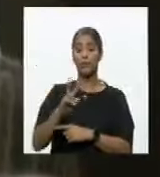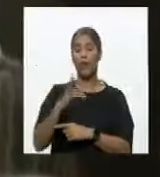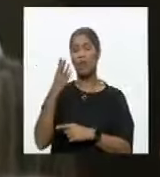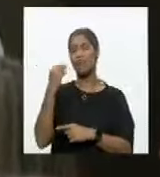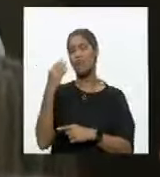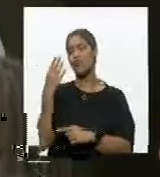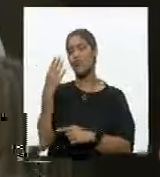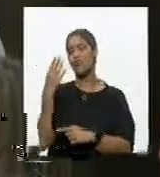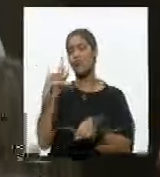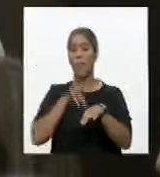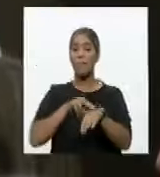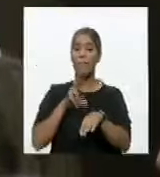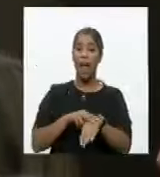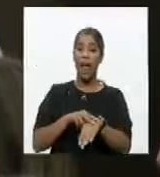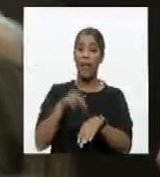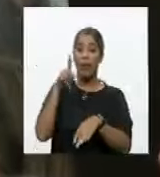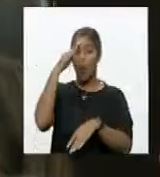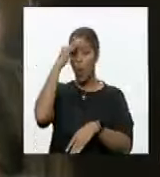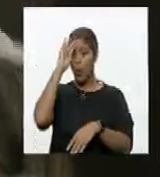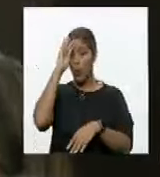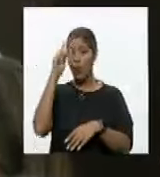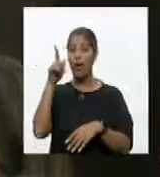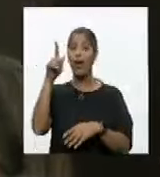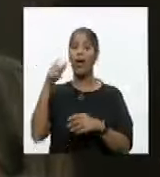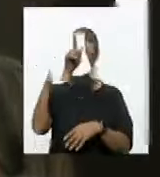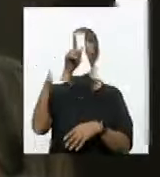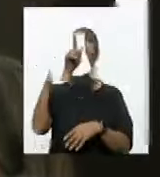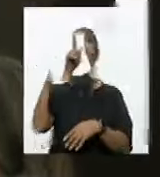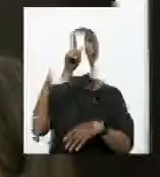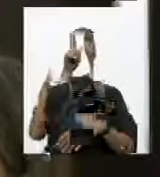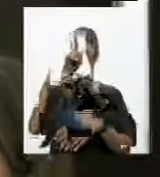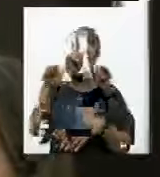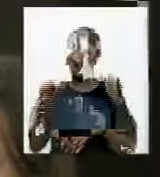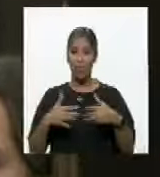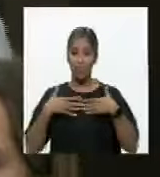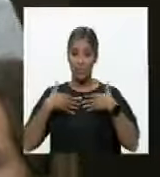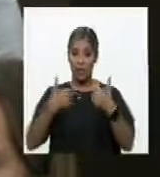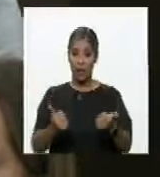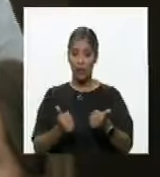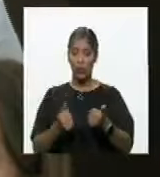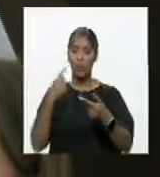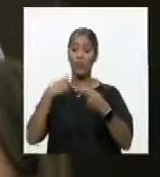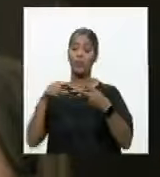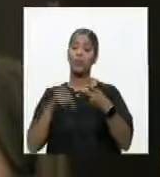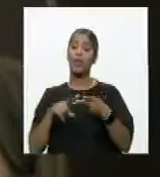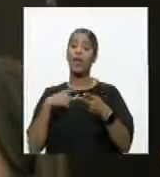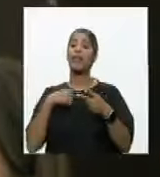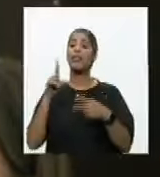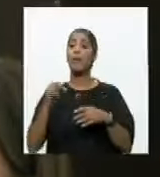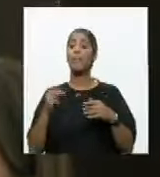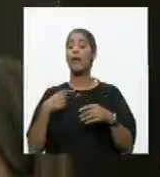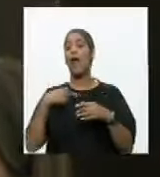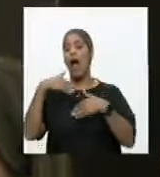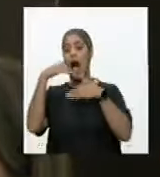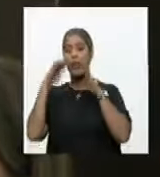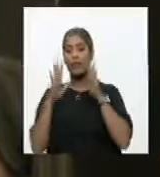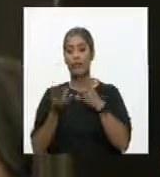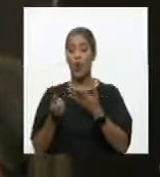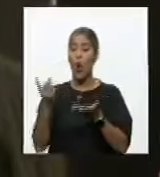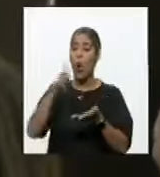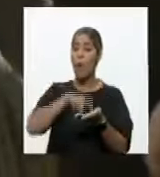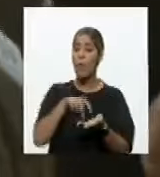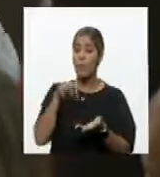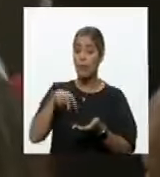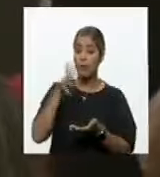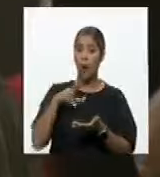cientos médicos y médicas que han reforzado el sistema, que han reforzado la atención integral de salud a nuestro pueblo de